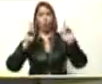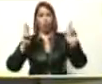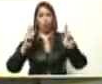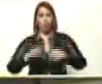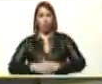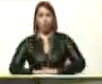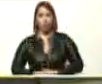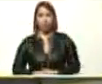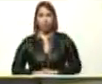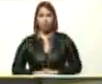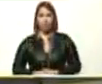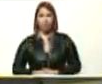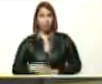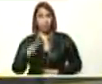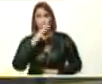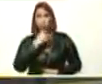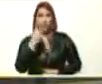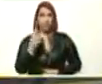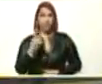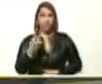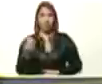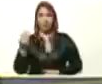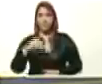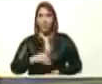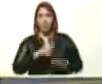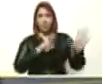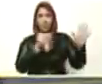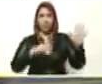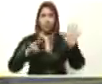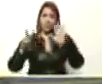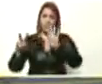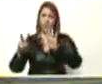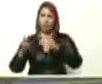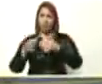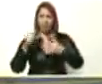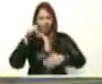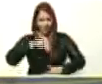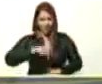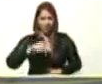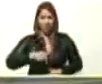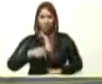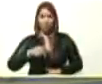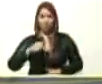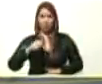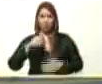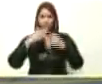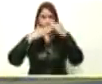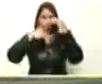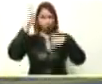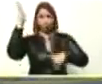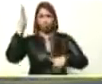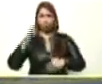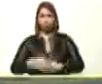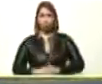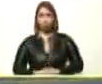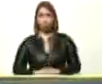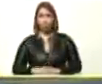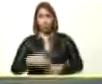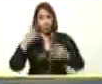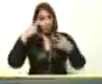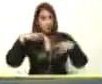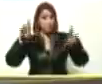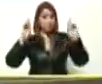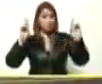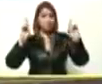así que no haga falta más el siete más siete de aquí a más nunca. Aspiro, es una